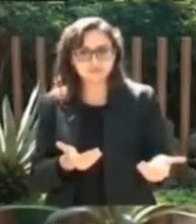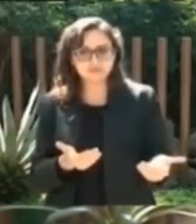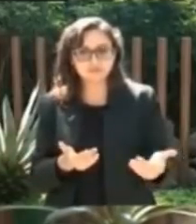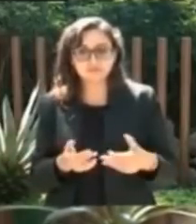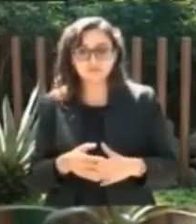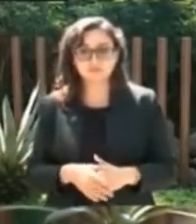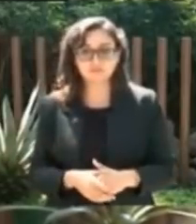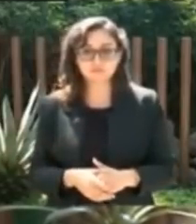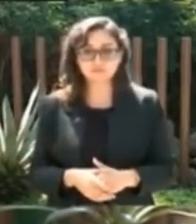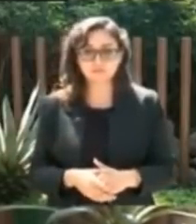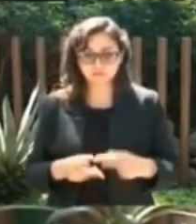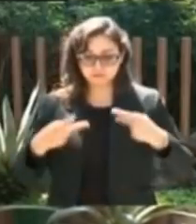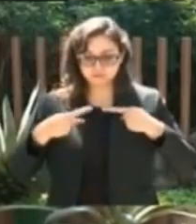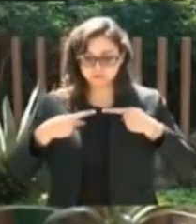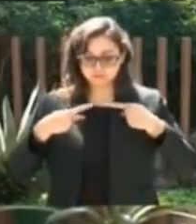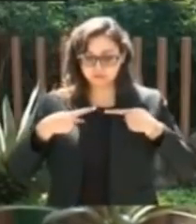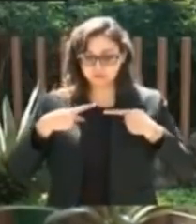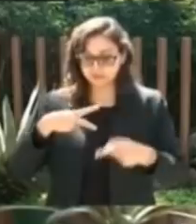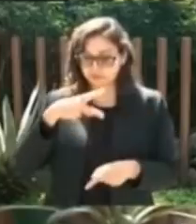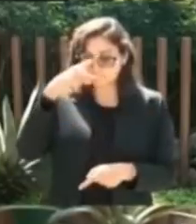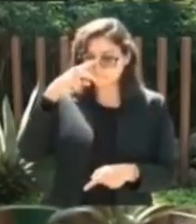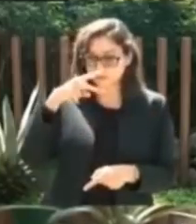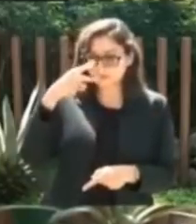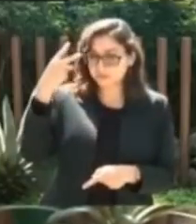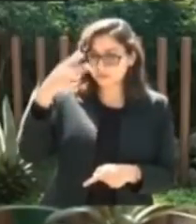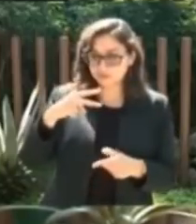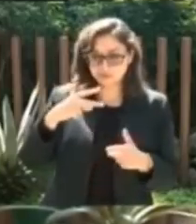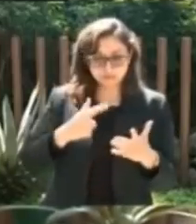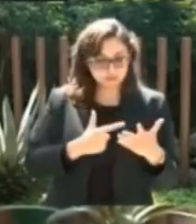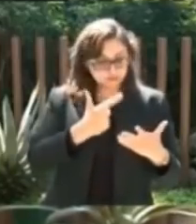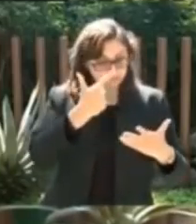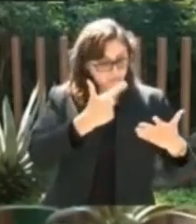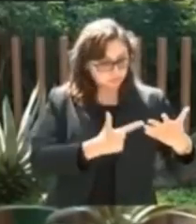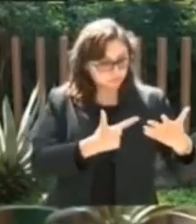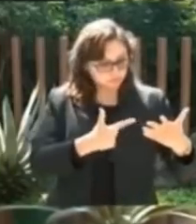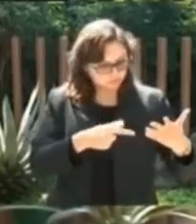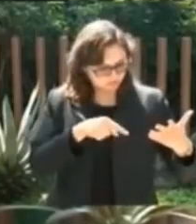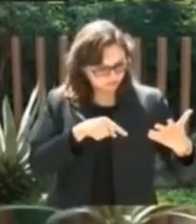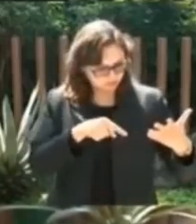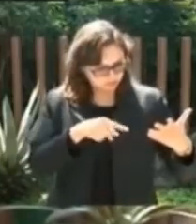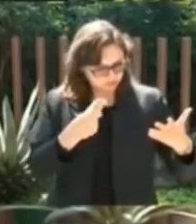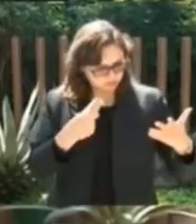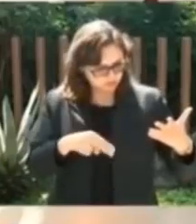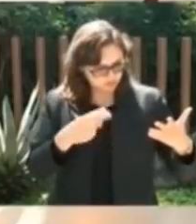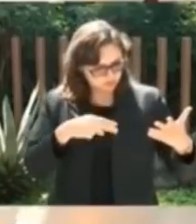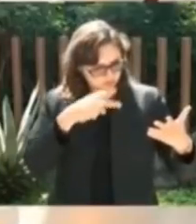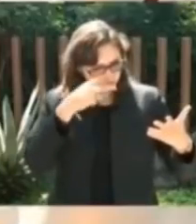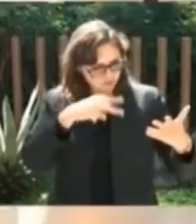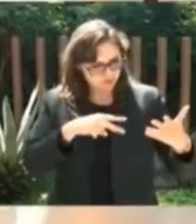aparecían mexicanos en la lista de los hombres más ricos del mundo,